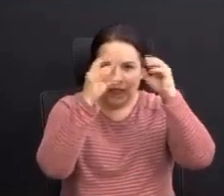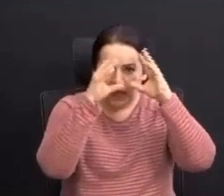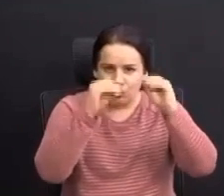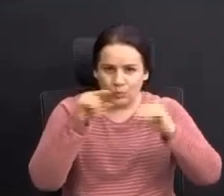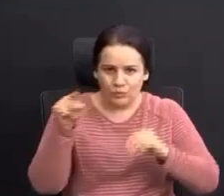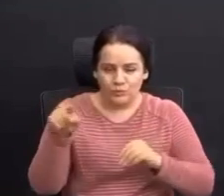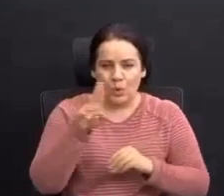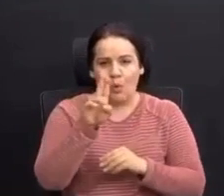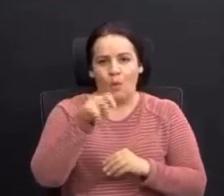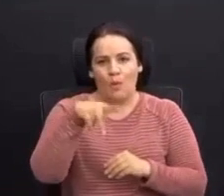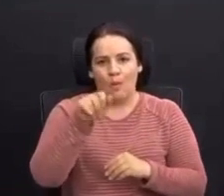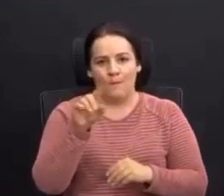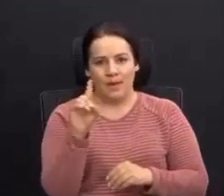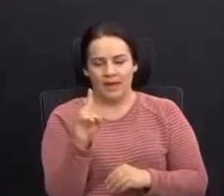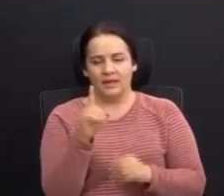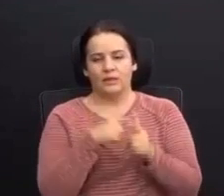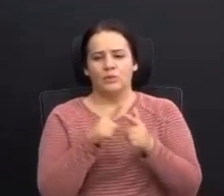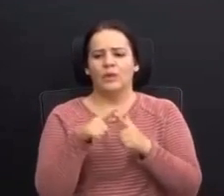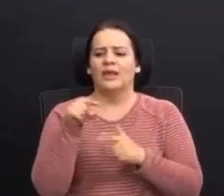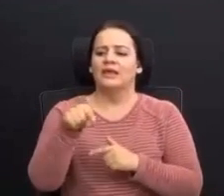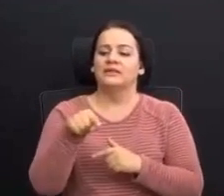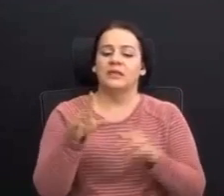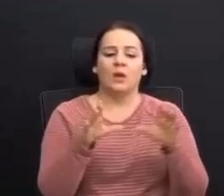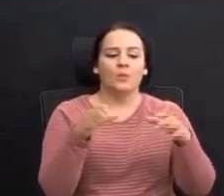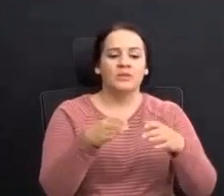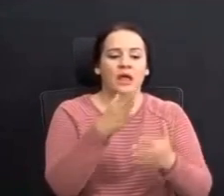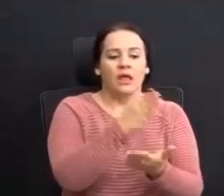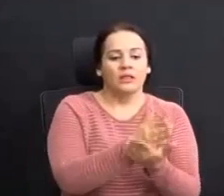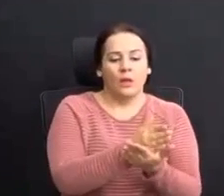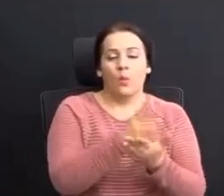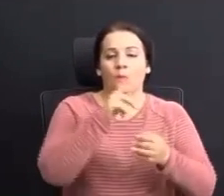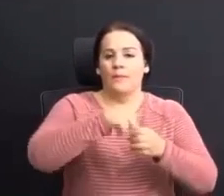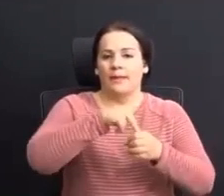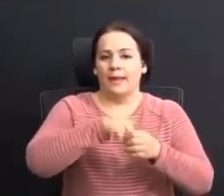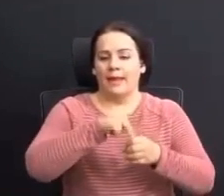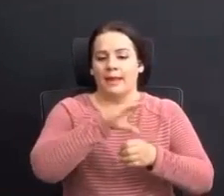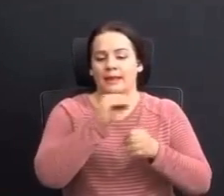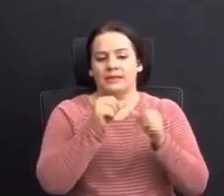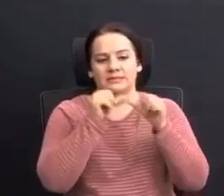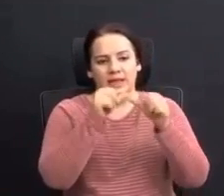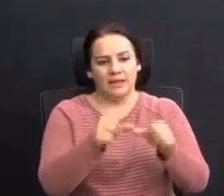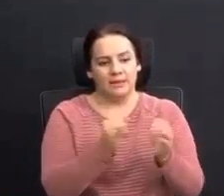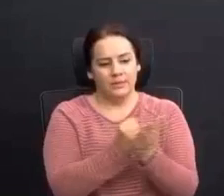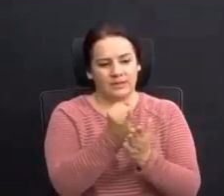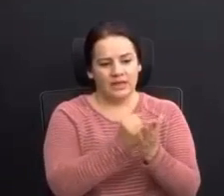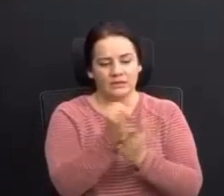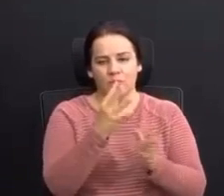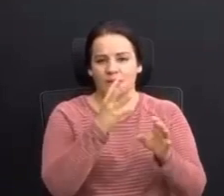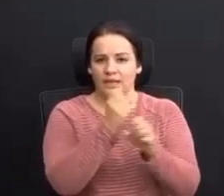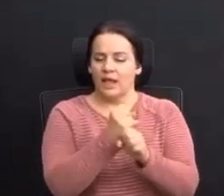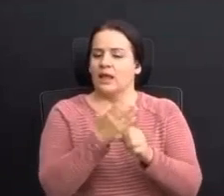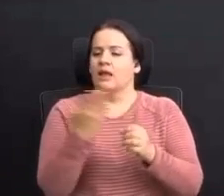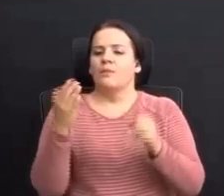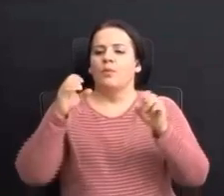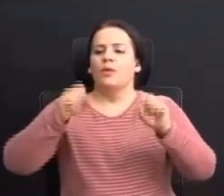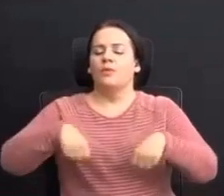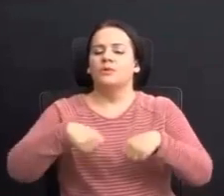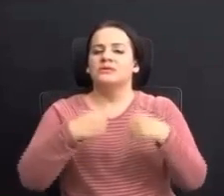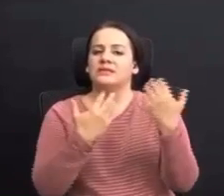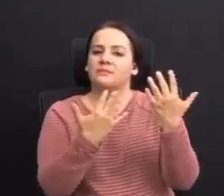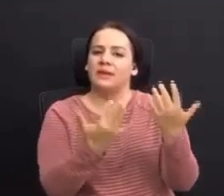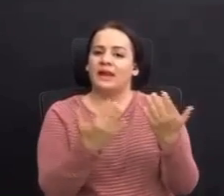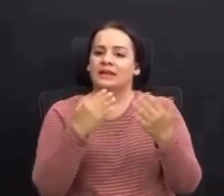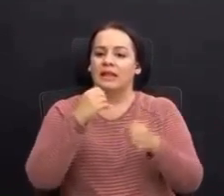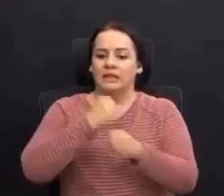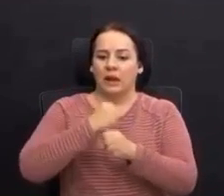dejó de tener participación y de seguir la investigación que se estaba llevando a cabo. ¿qué podemos esperar del trabajo que se podría empezar